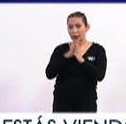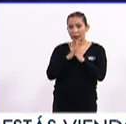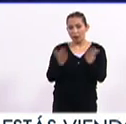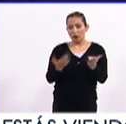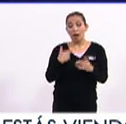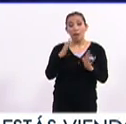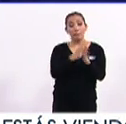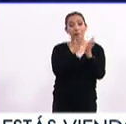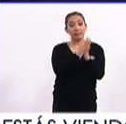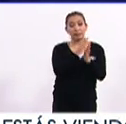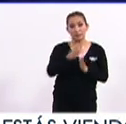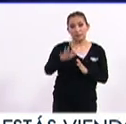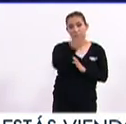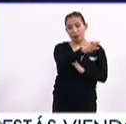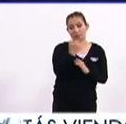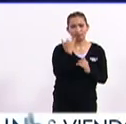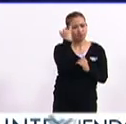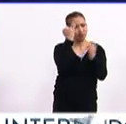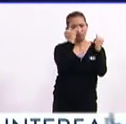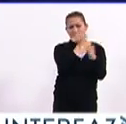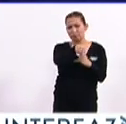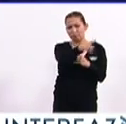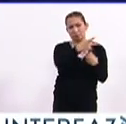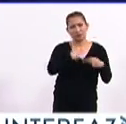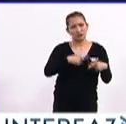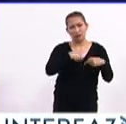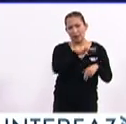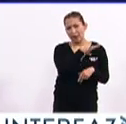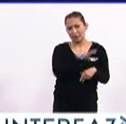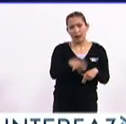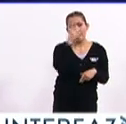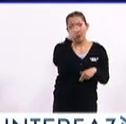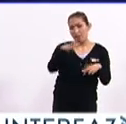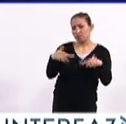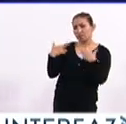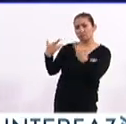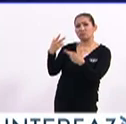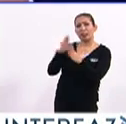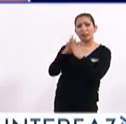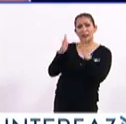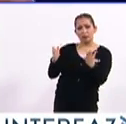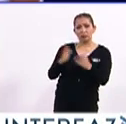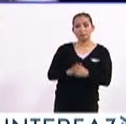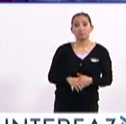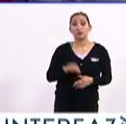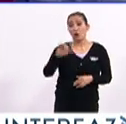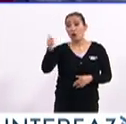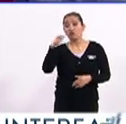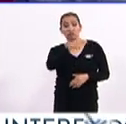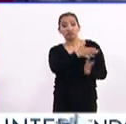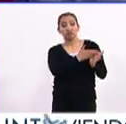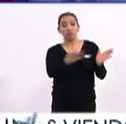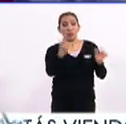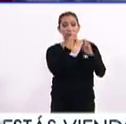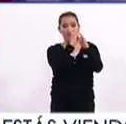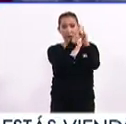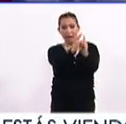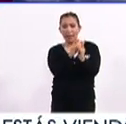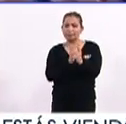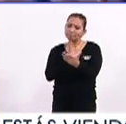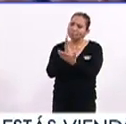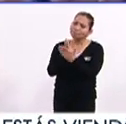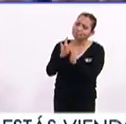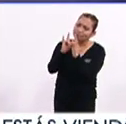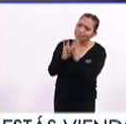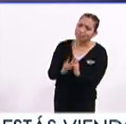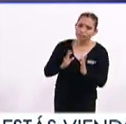La participación espontánea de la población en general para donar libros. Aquellos que durante las ferias se acercan